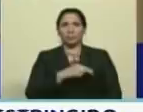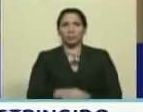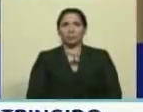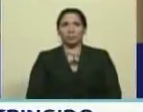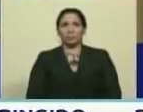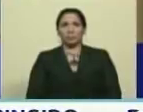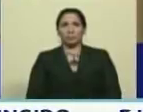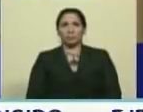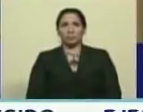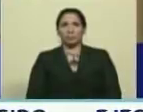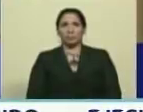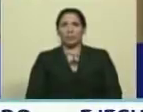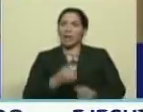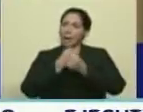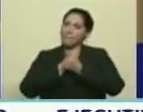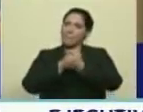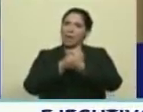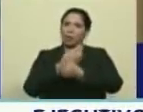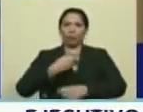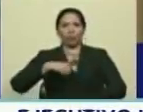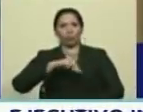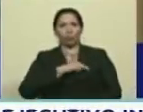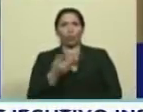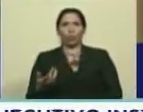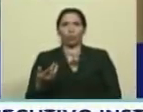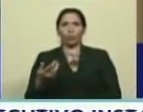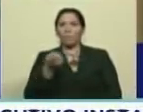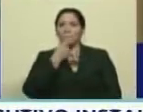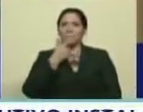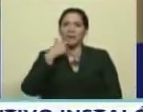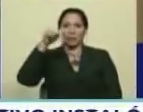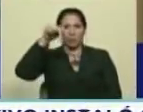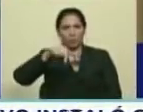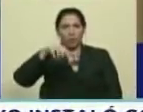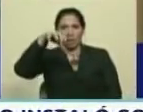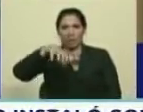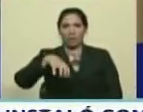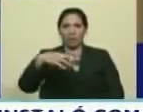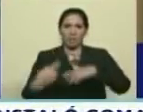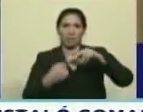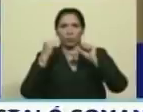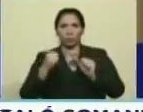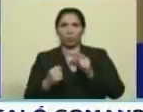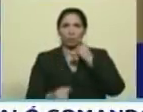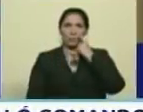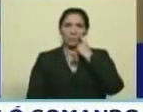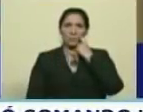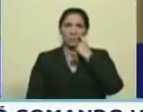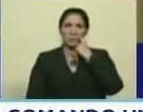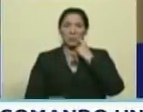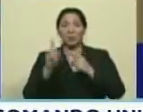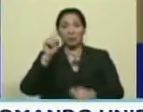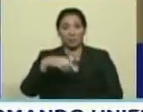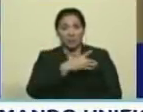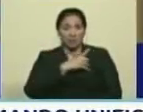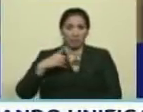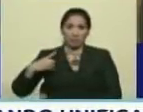es siempre amada y estamos contentos de estar aquí en este bello país, en este país revolucionario. También deseo